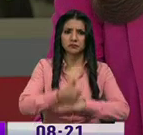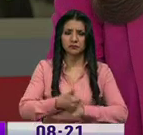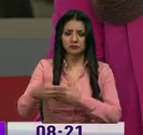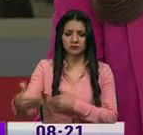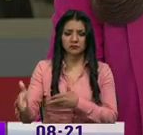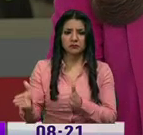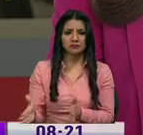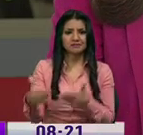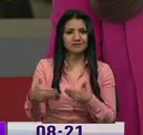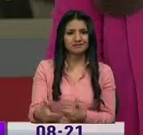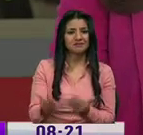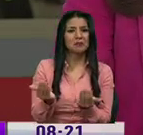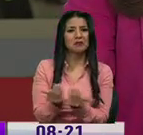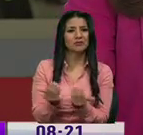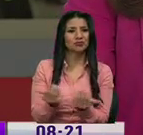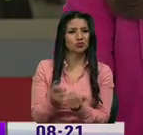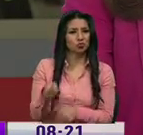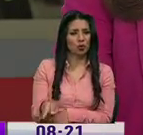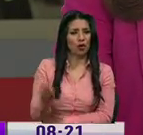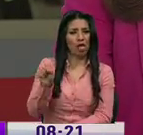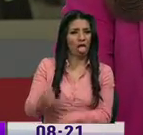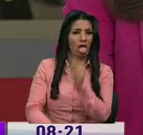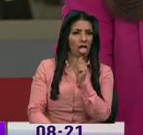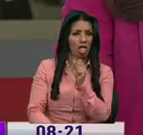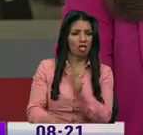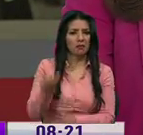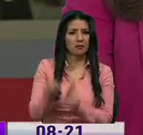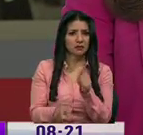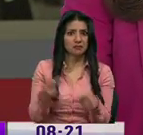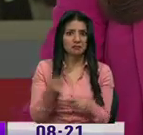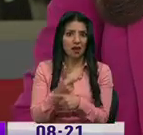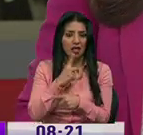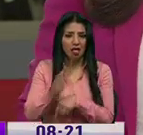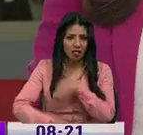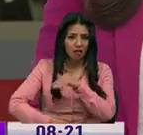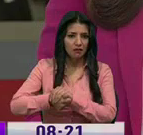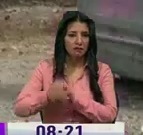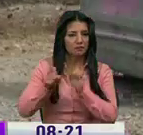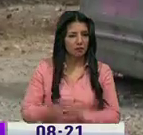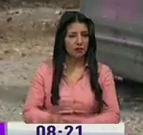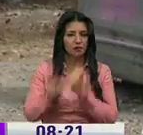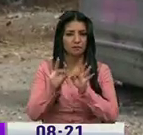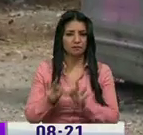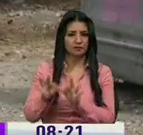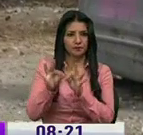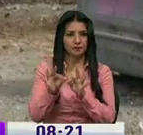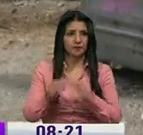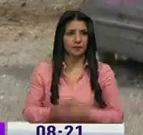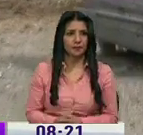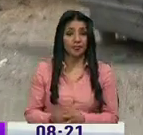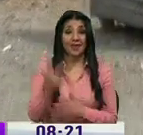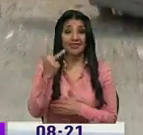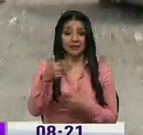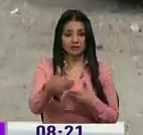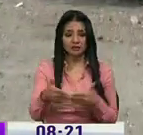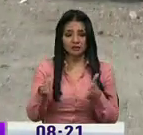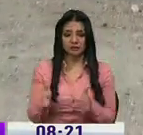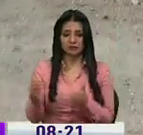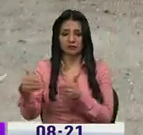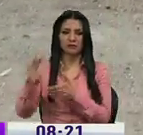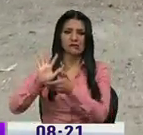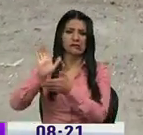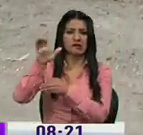contenedores de basura, los cuales al parecer sirven como guarida de los delincuentes. Son tres contenedores cuyas tapas están